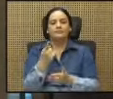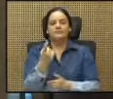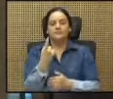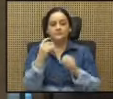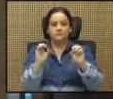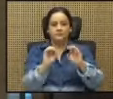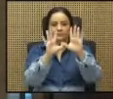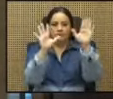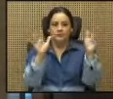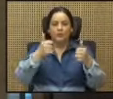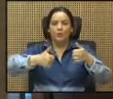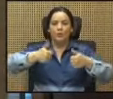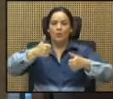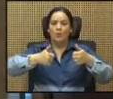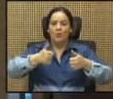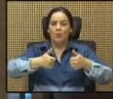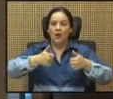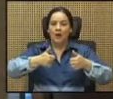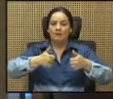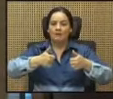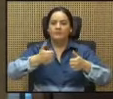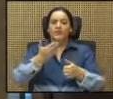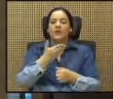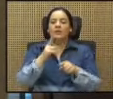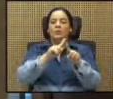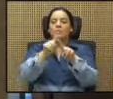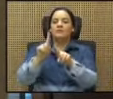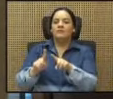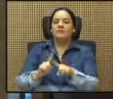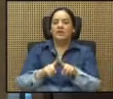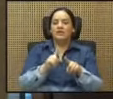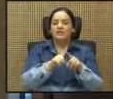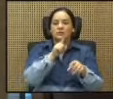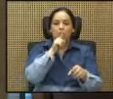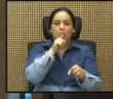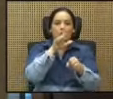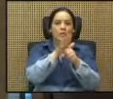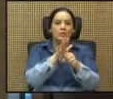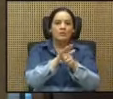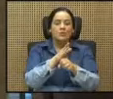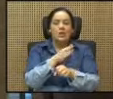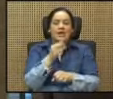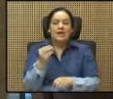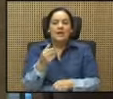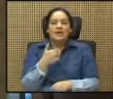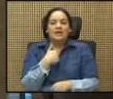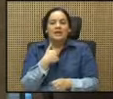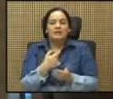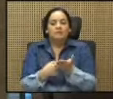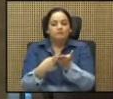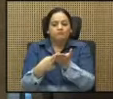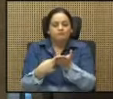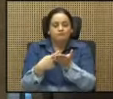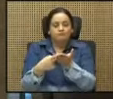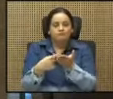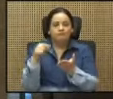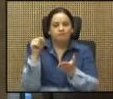claridad es nada más y nada menos que los diferentes compromisos que se pusieron sobre la mesa